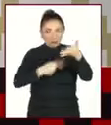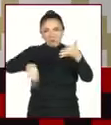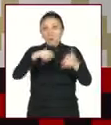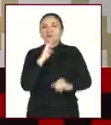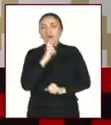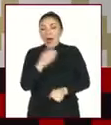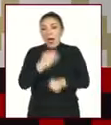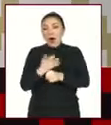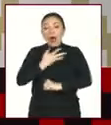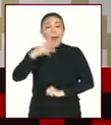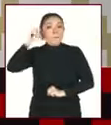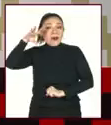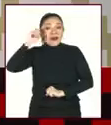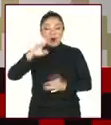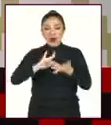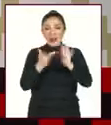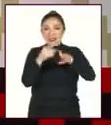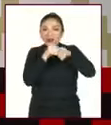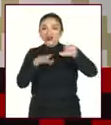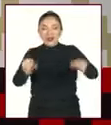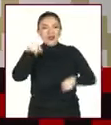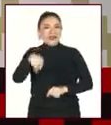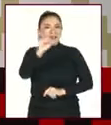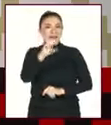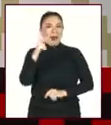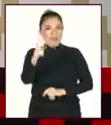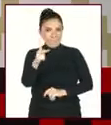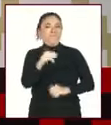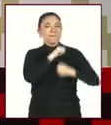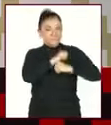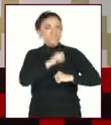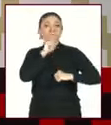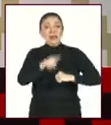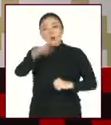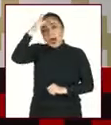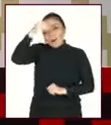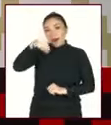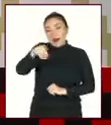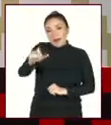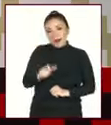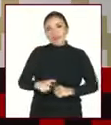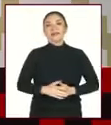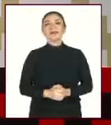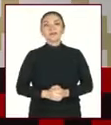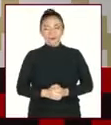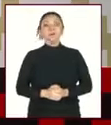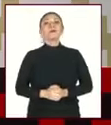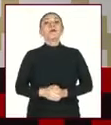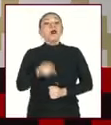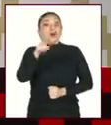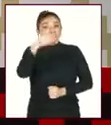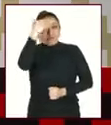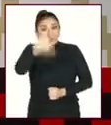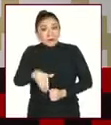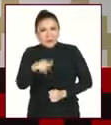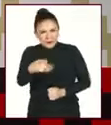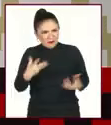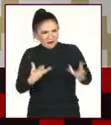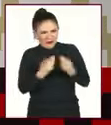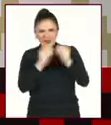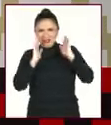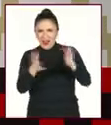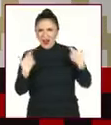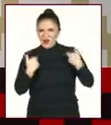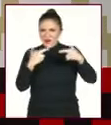vivo a través de las redes sociales de la Secretaría de Educación Pública y de Aprende MX. Ahora, por cierto, ¿ya forman parte del